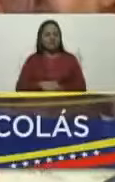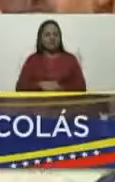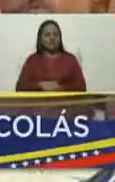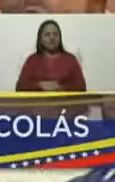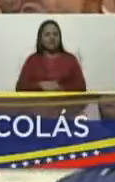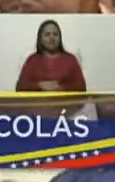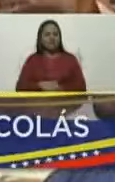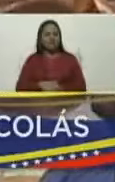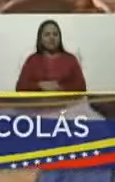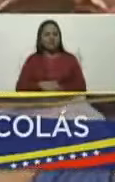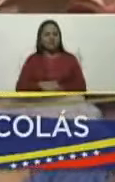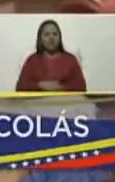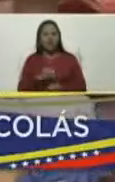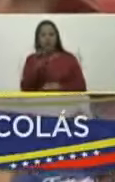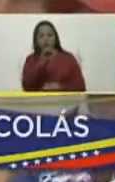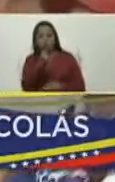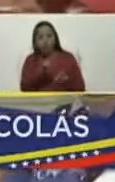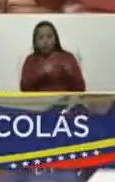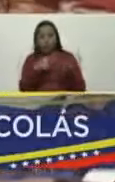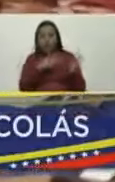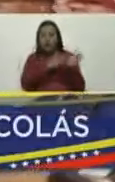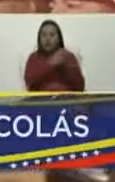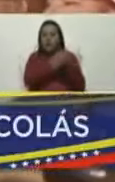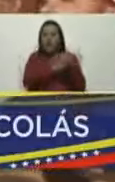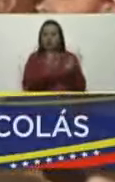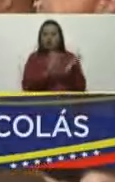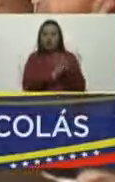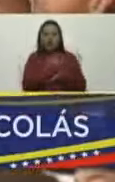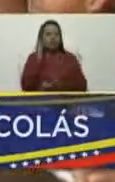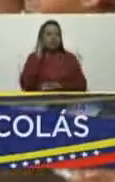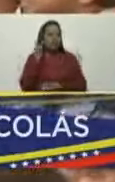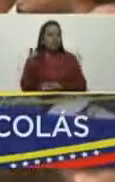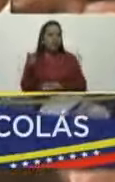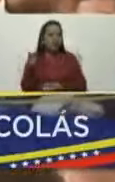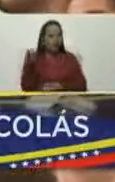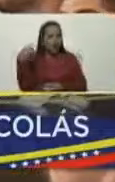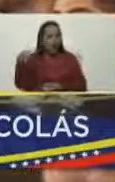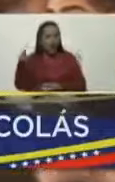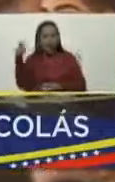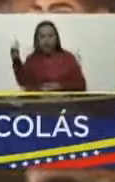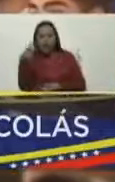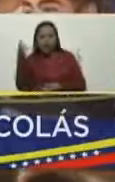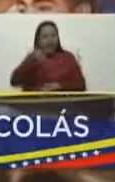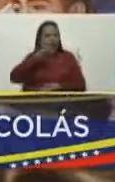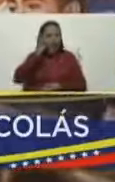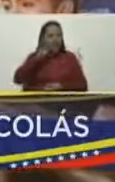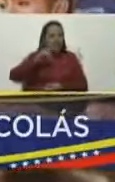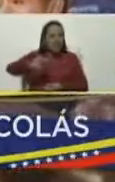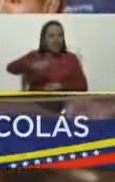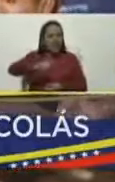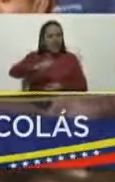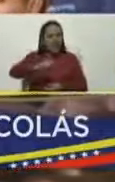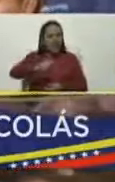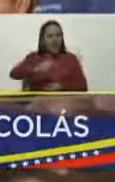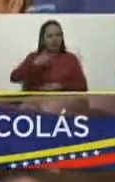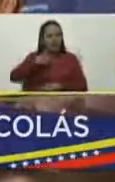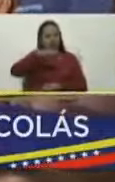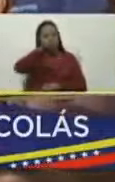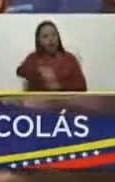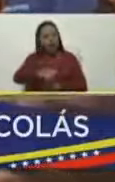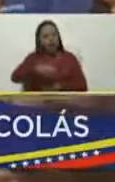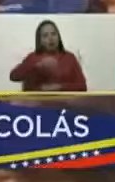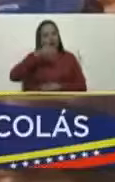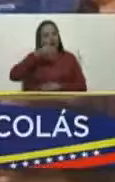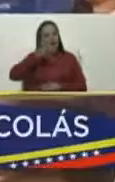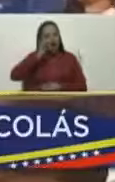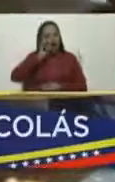O si monto el emprendimiento de Gracie's, busco a los cafetaleros de Charallave y le compro el café y